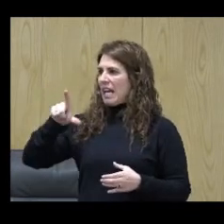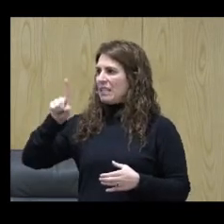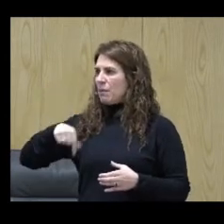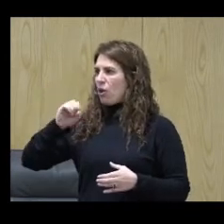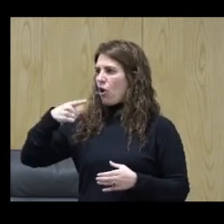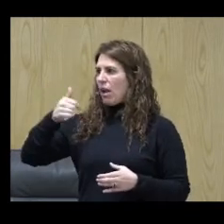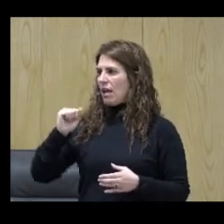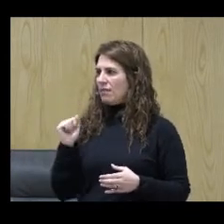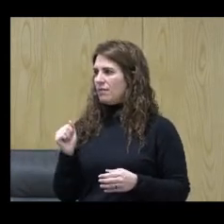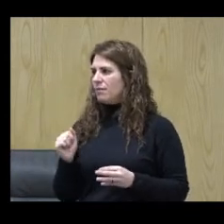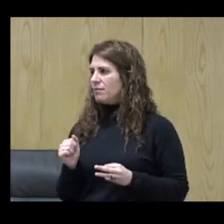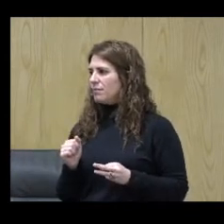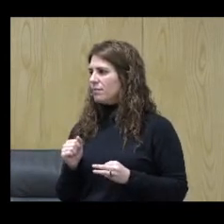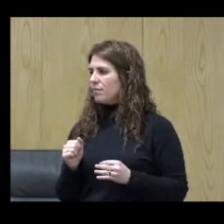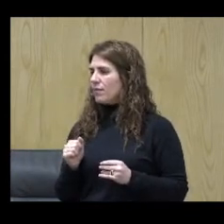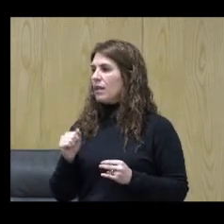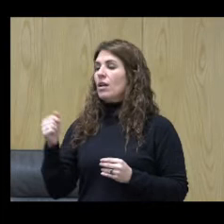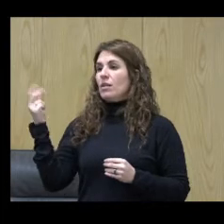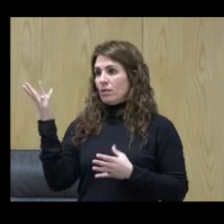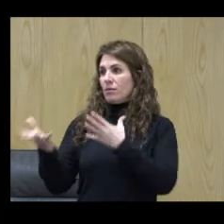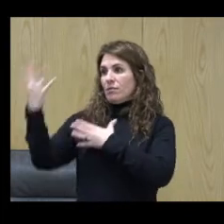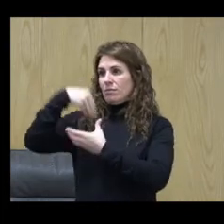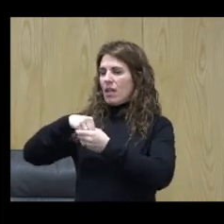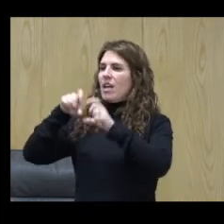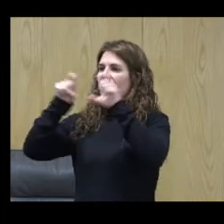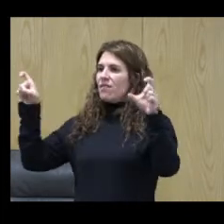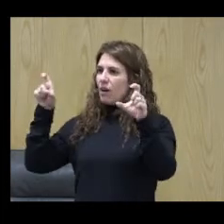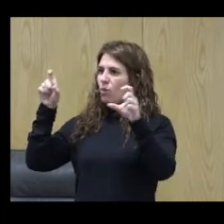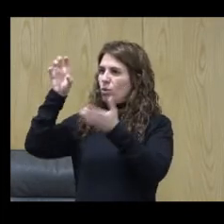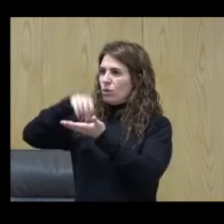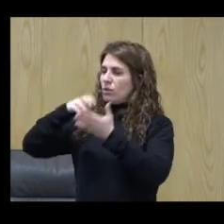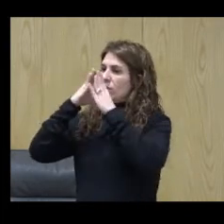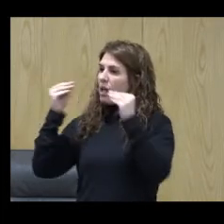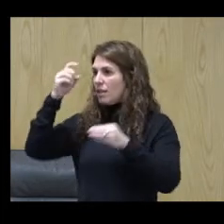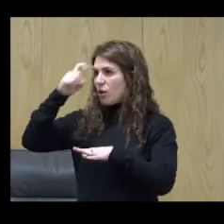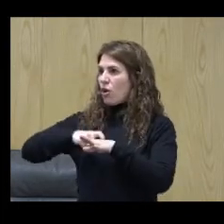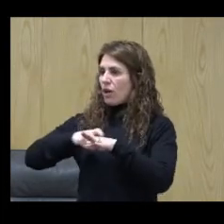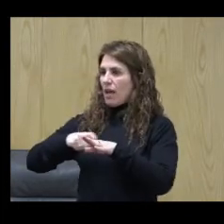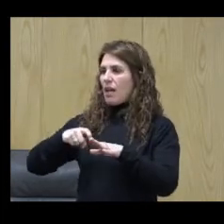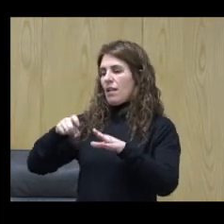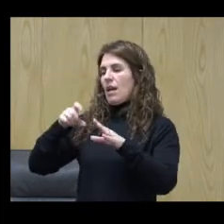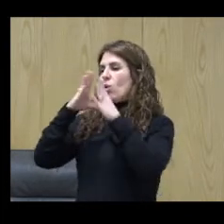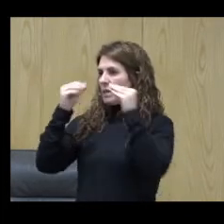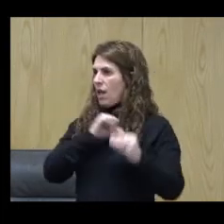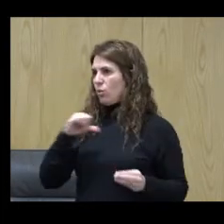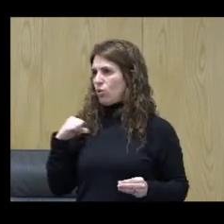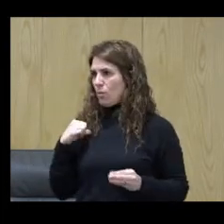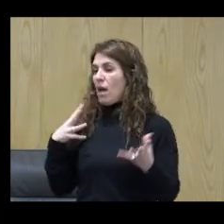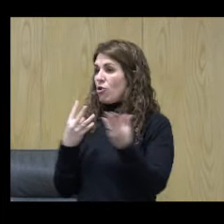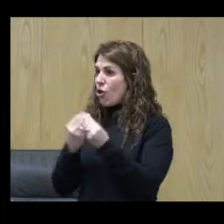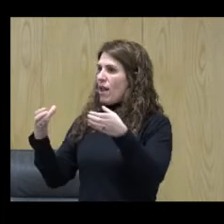Olga, que pertenecen a la Facultad de Psicología de la UAM y es el equipo de investigación con el que Plena Inclusión ha